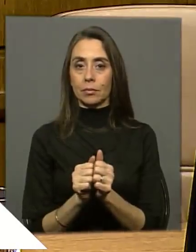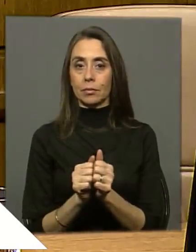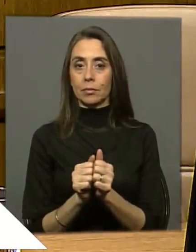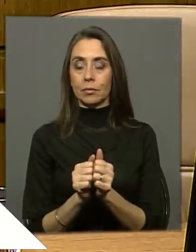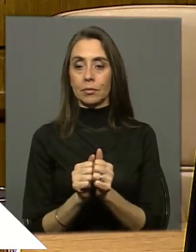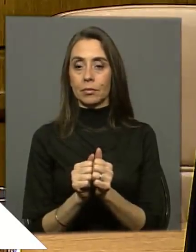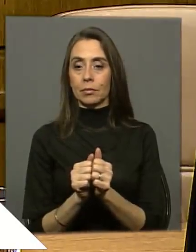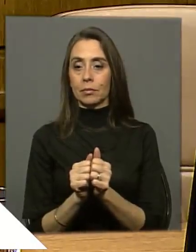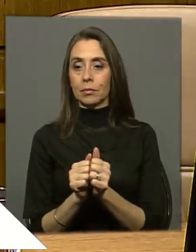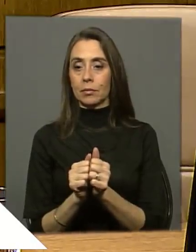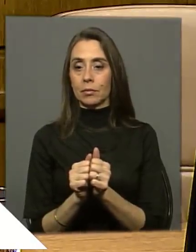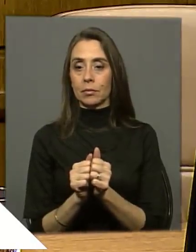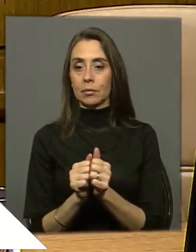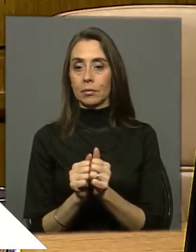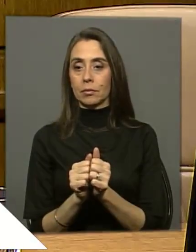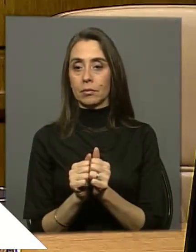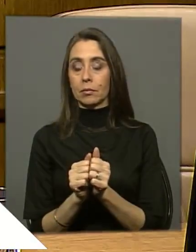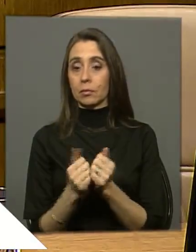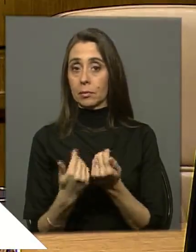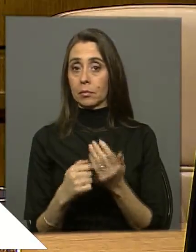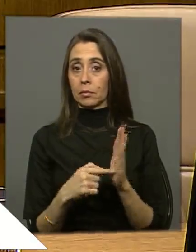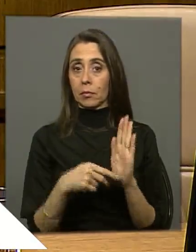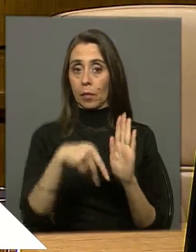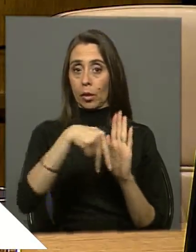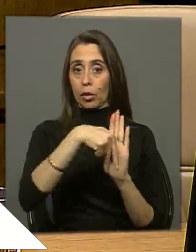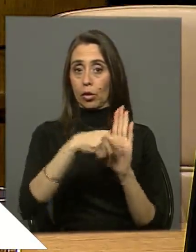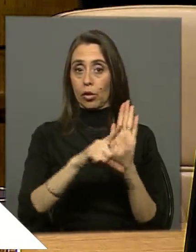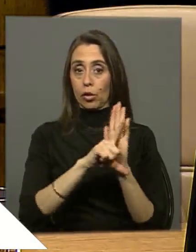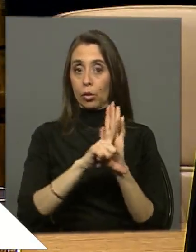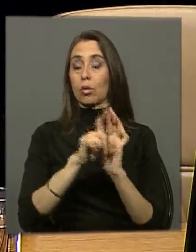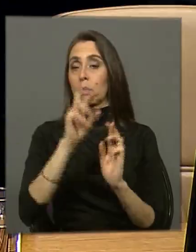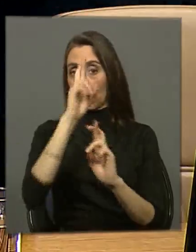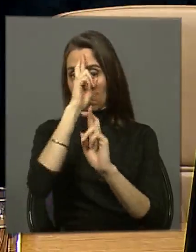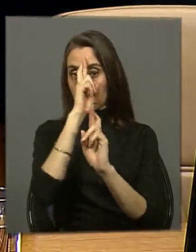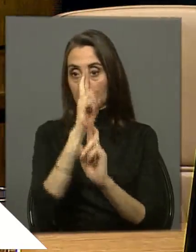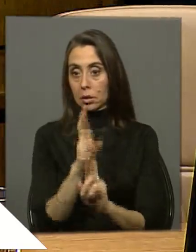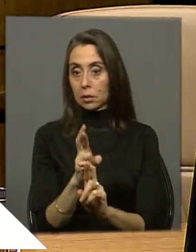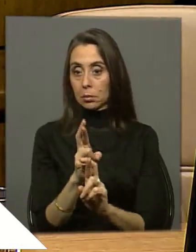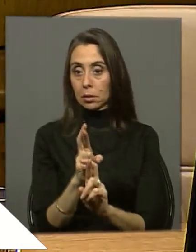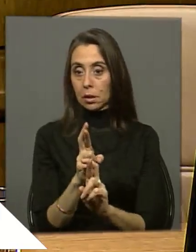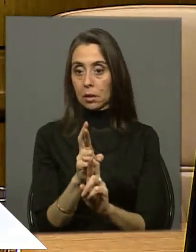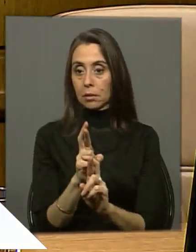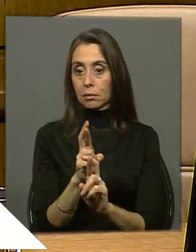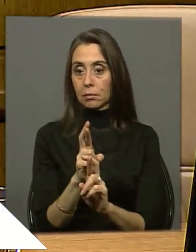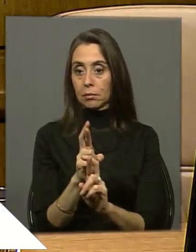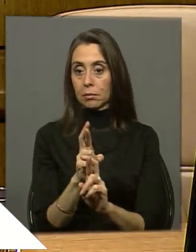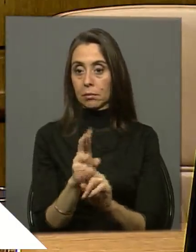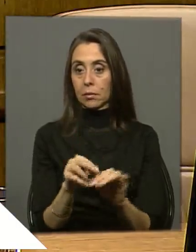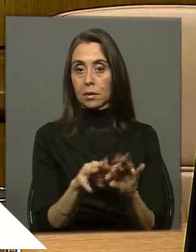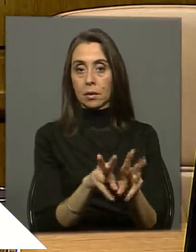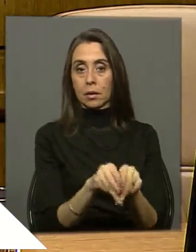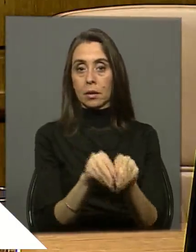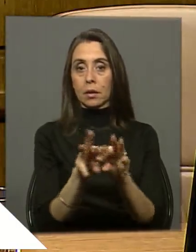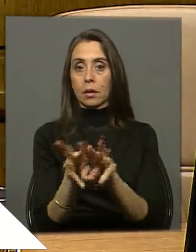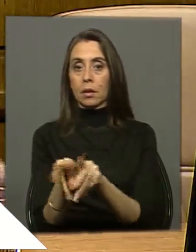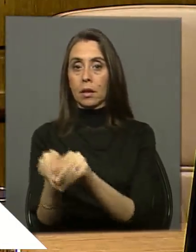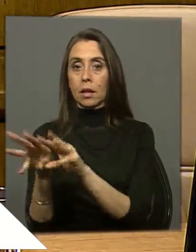ha sido norma el respetar, ¿no es cierto?, las asociaciones,